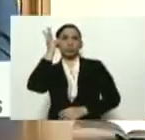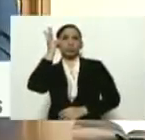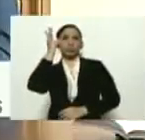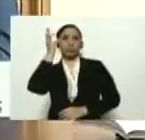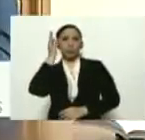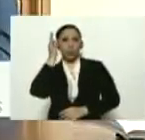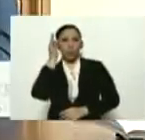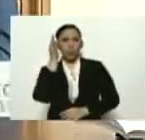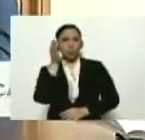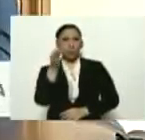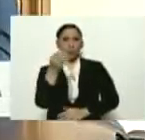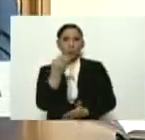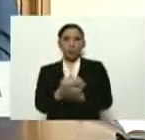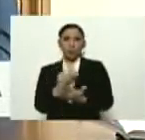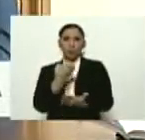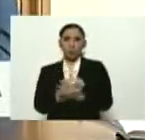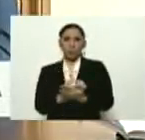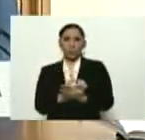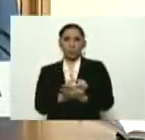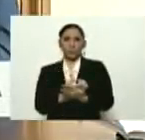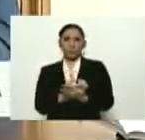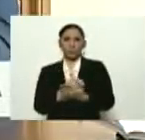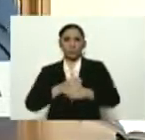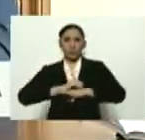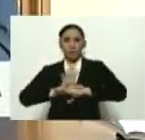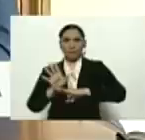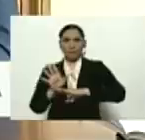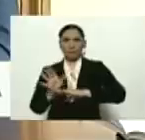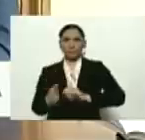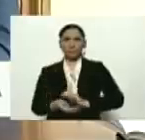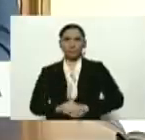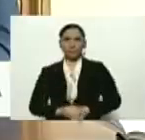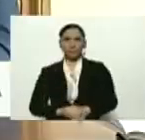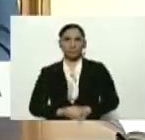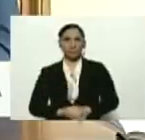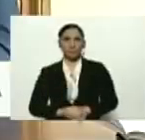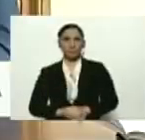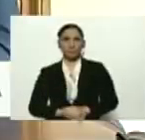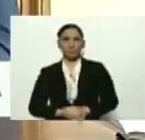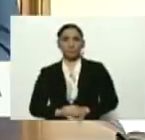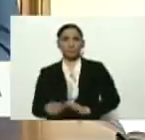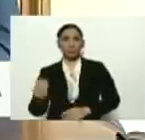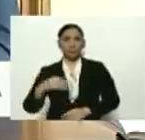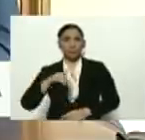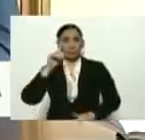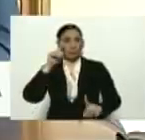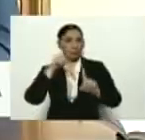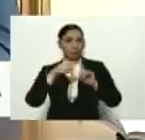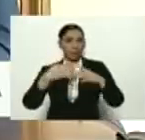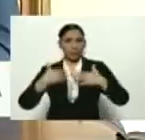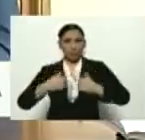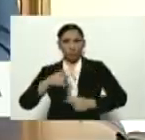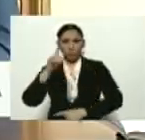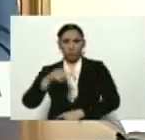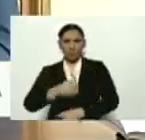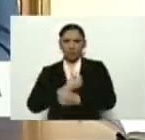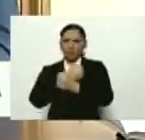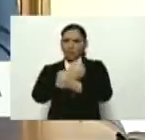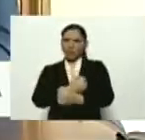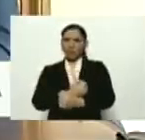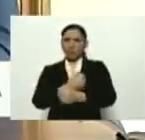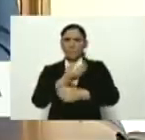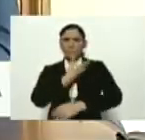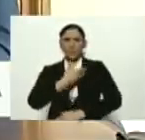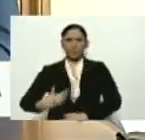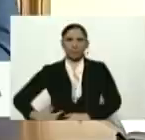Consejo Económico del ALBA. Y además del reto de salud, queridos presidentes, primeros